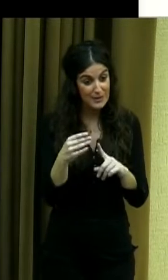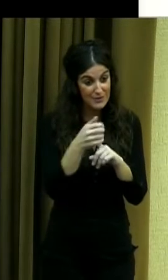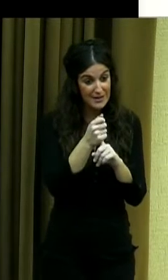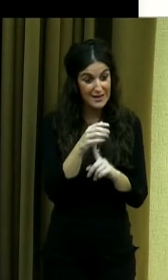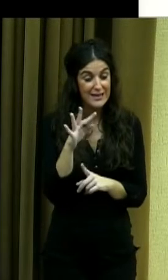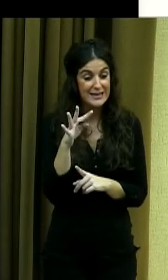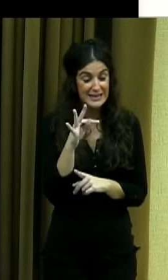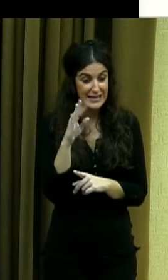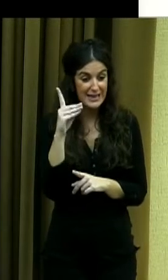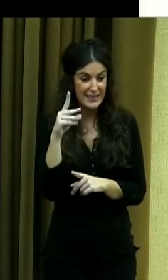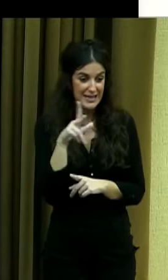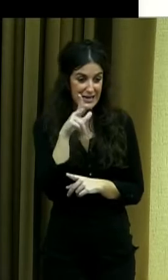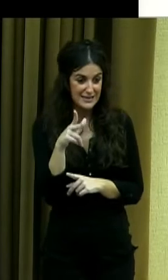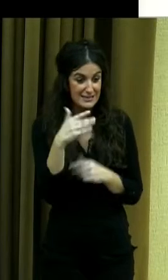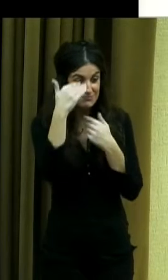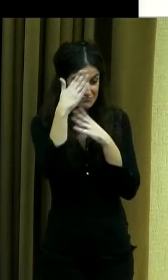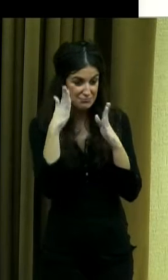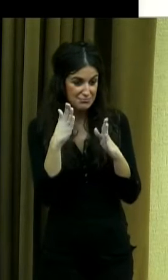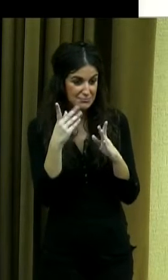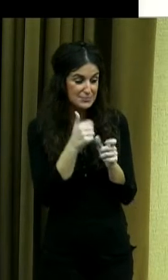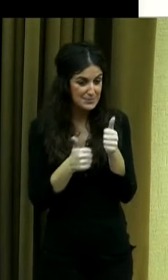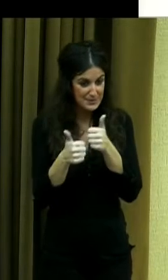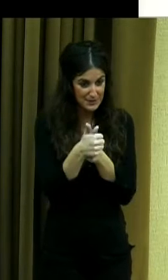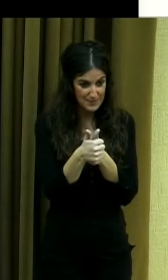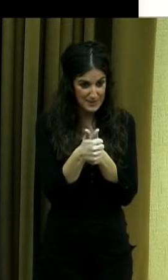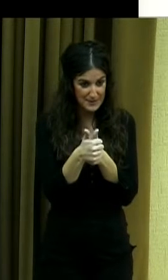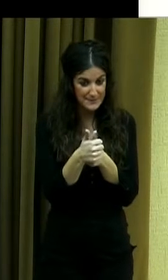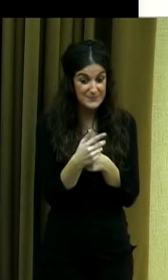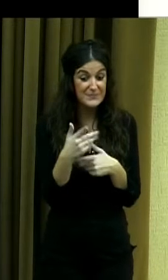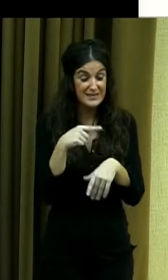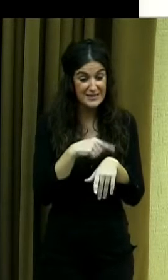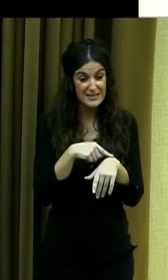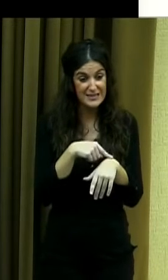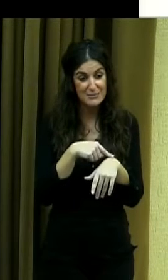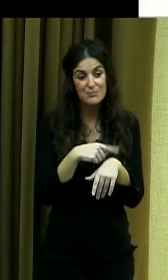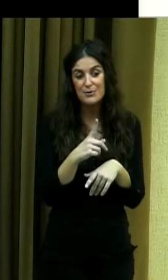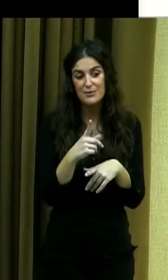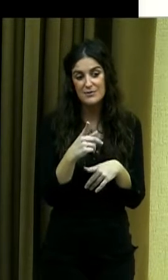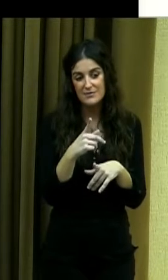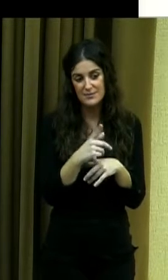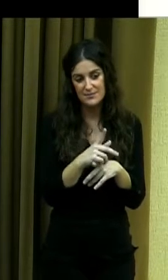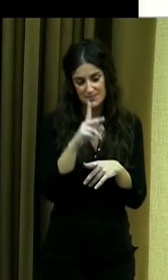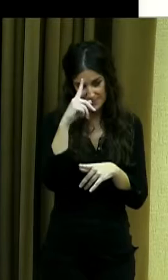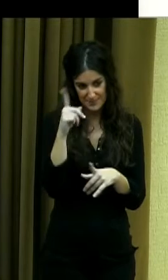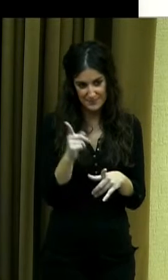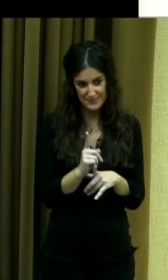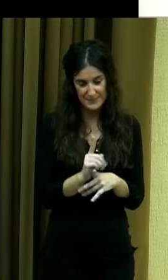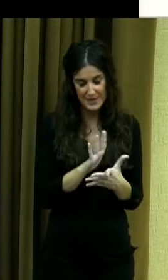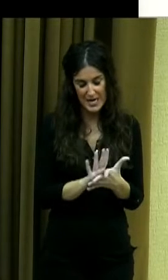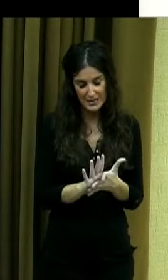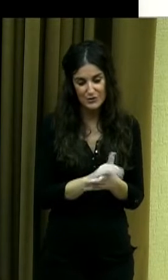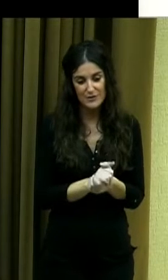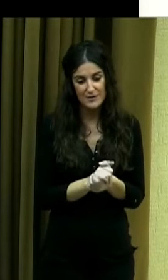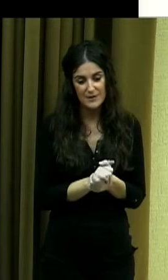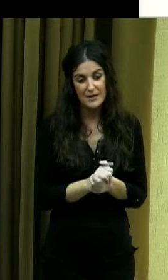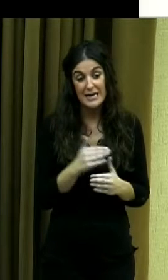con predominio del déficit atencional y cumple los criterios de tiempo cognitivo lento. Se inició tratamiento específico y la evolución